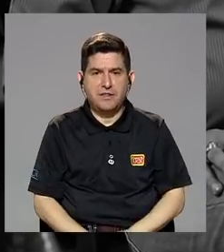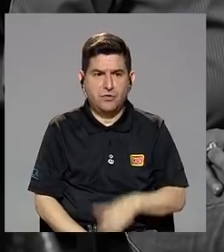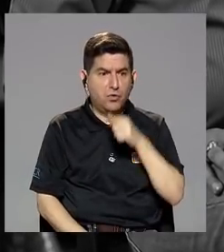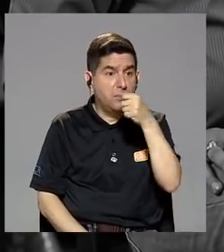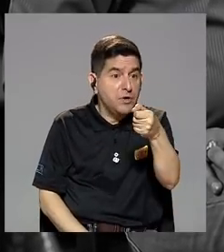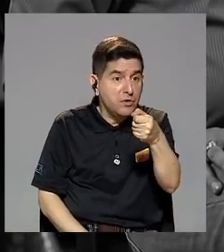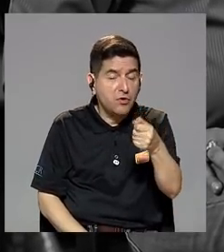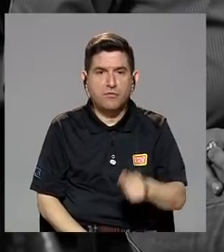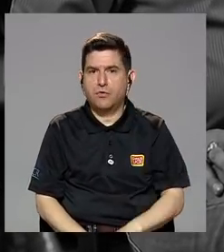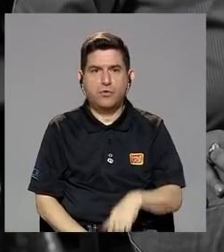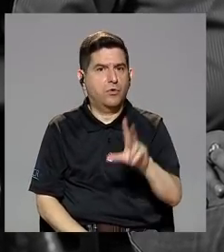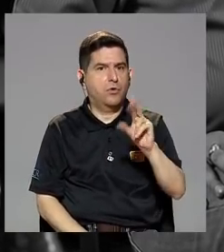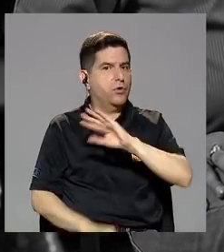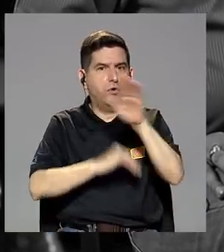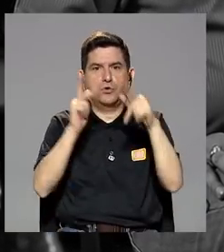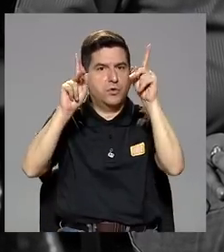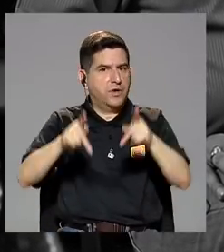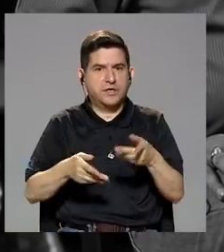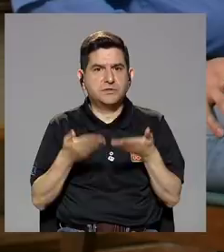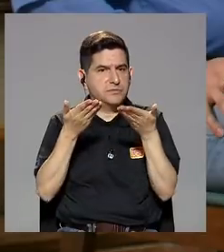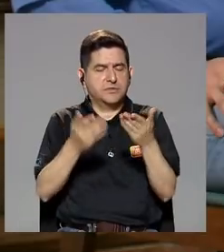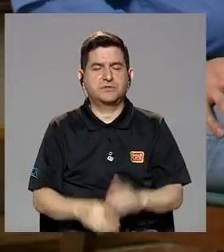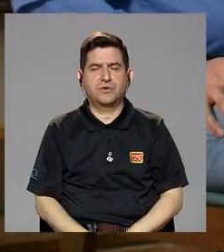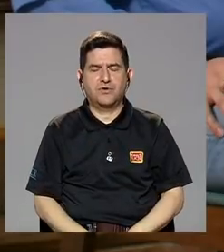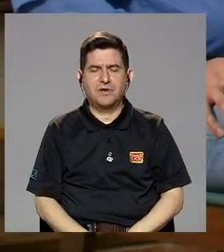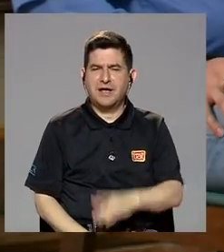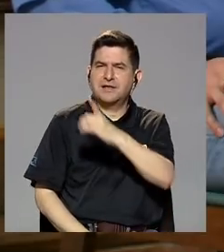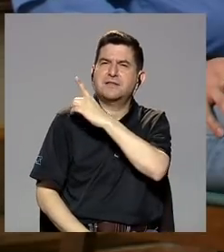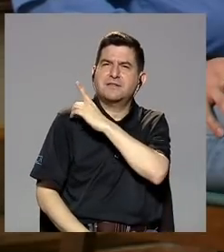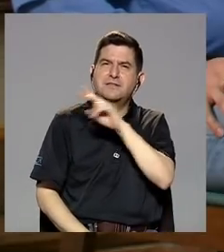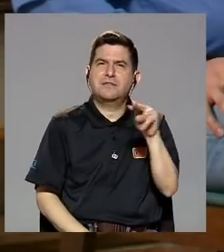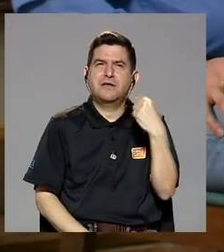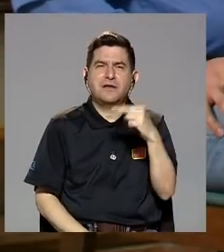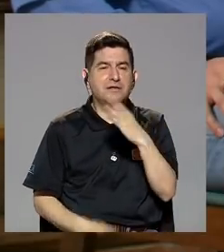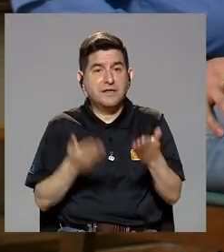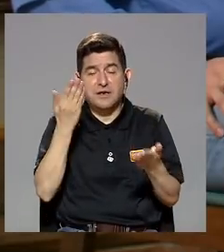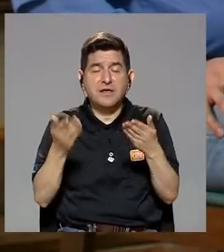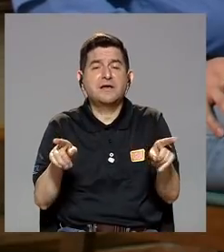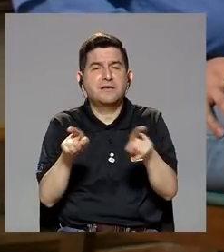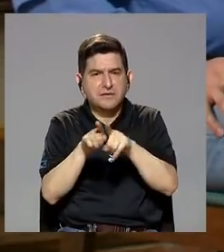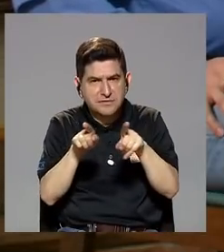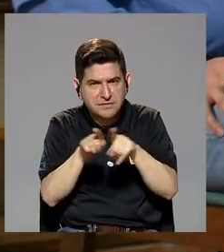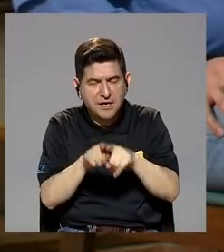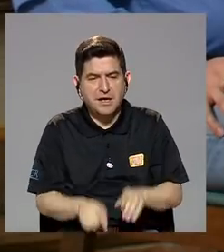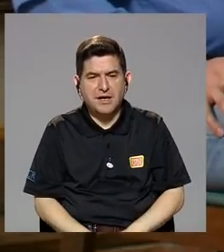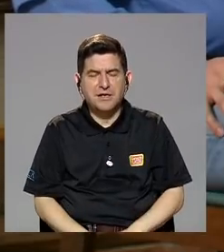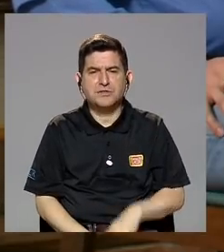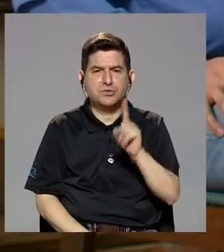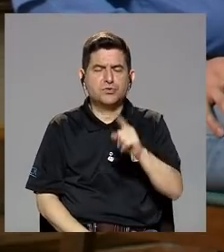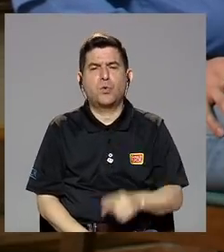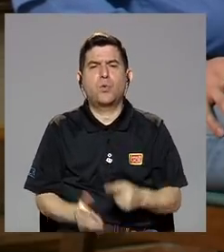dar a cualquiera si esa dicotomía entre dirigir un noticiero y de repente tener que dirigirte al otro lado un show de entretenimiento tan grande